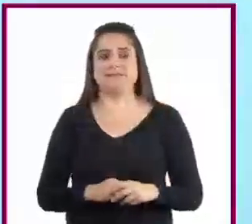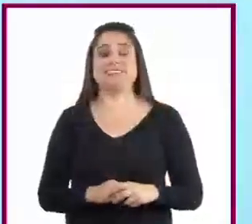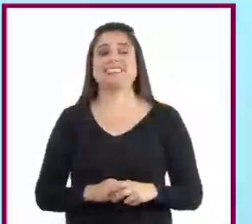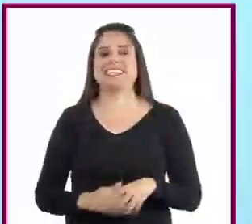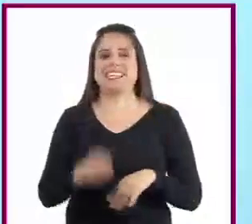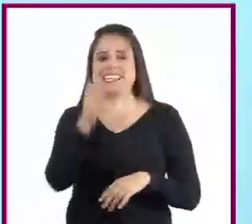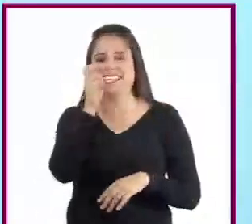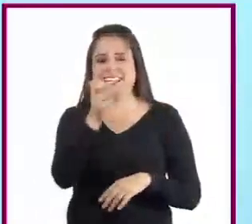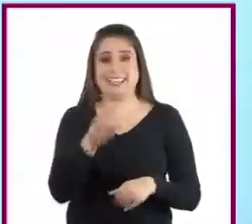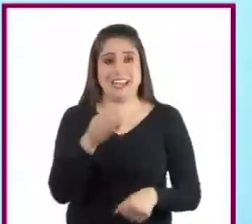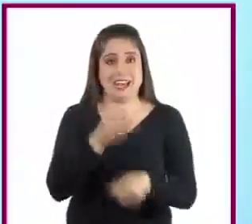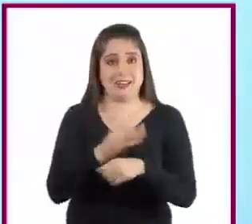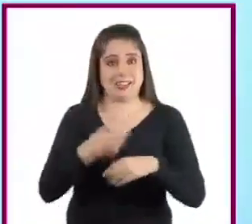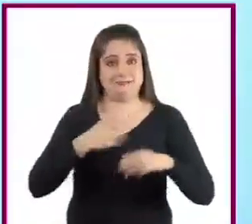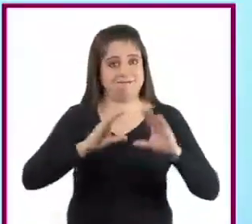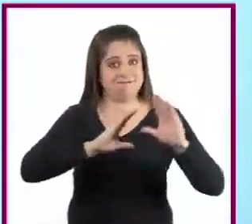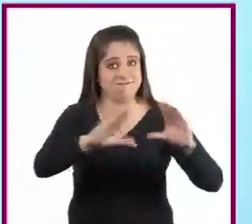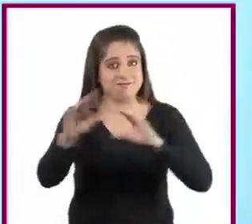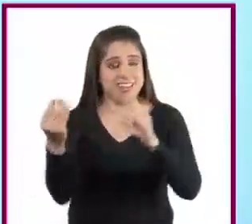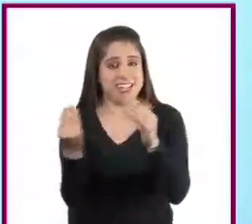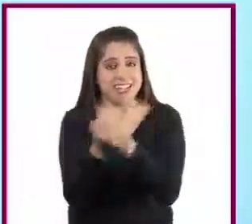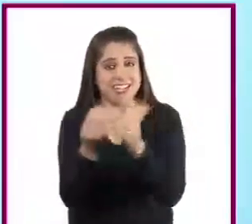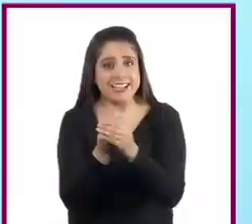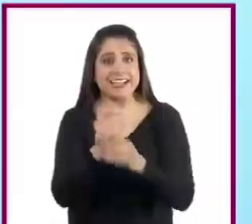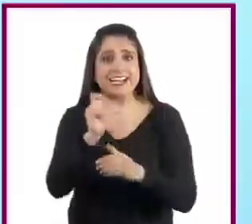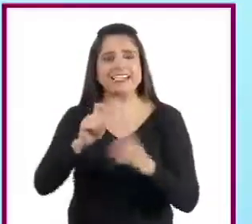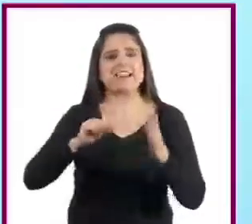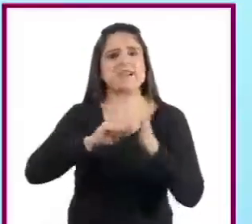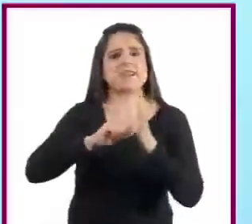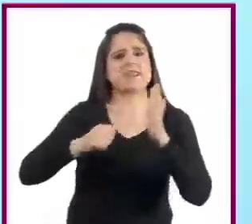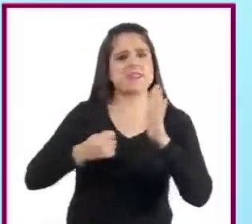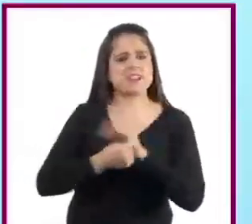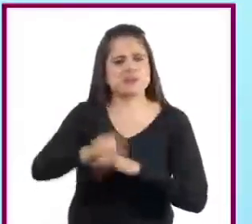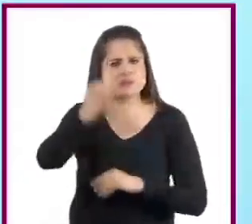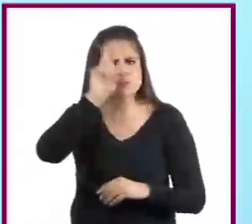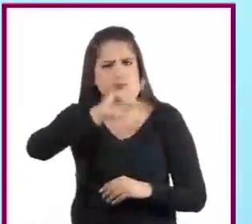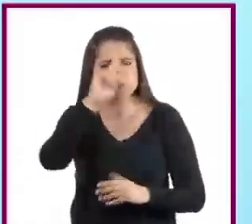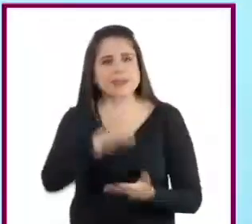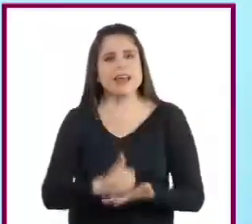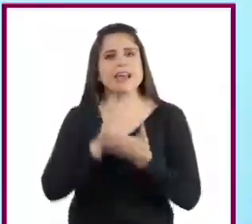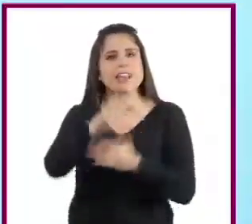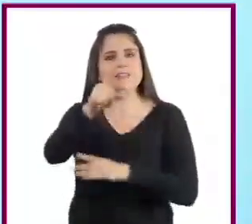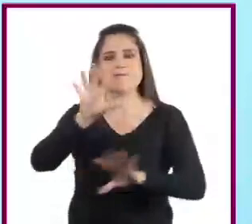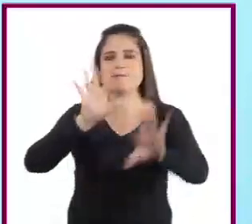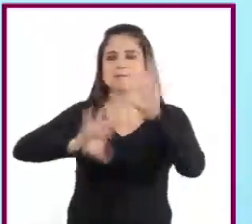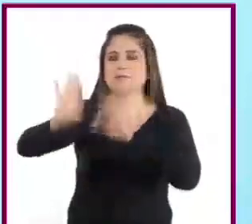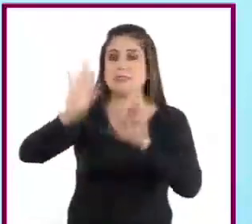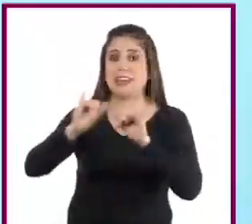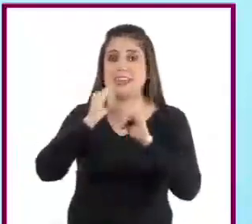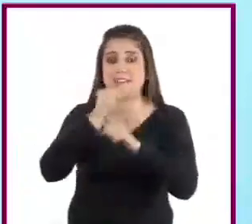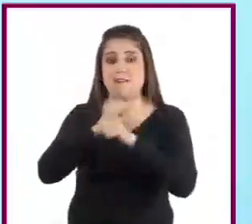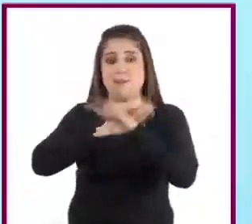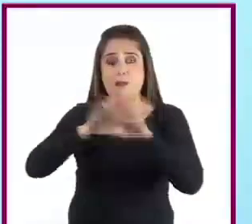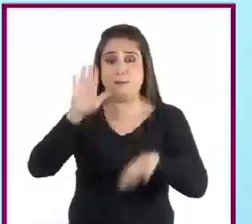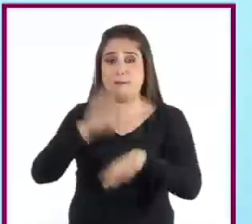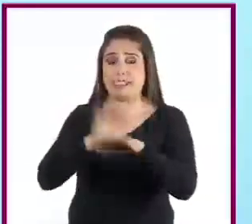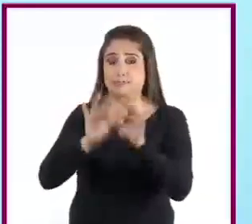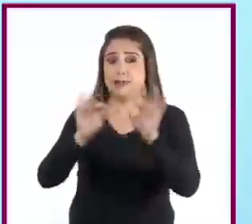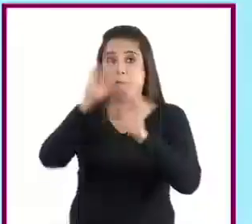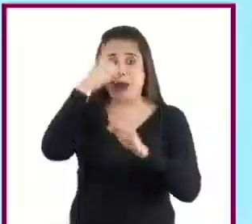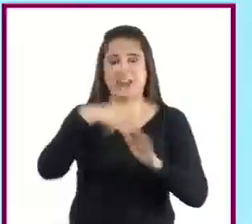Así es, en esta sesión les mostraremos algunas técnicas que les ayudarán a escoger la información que requieran